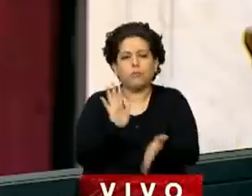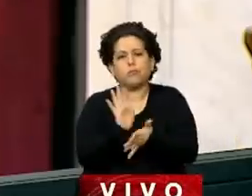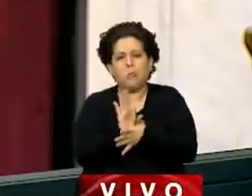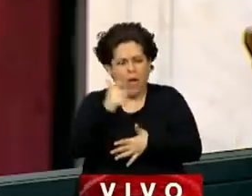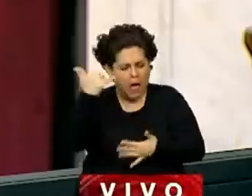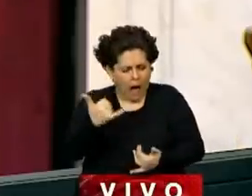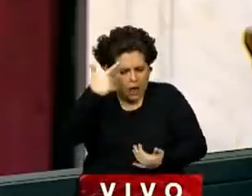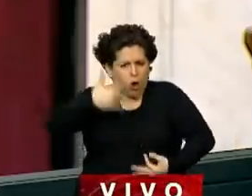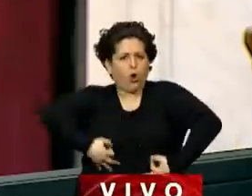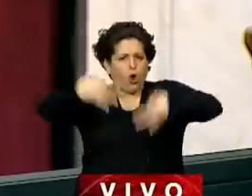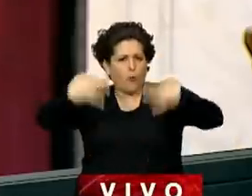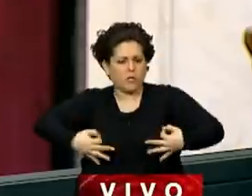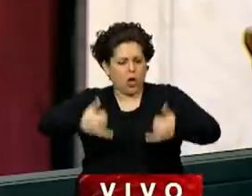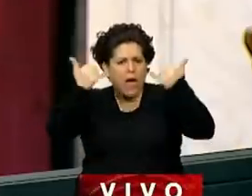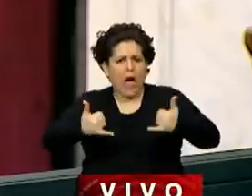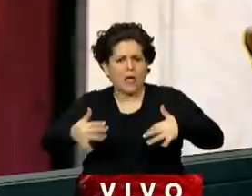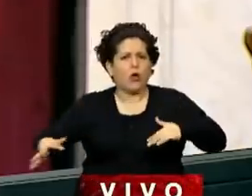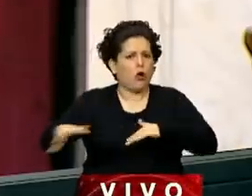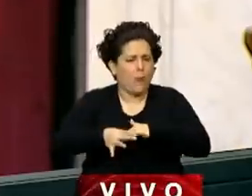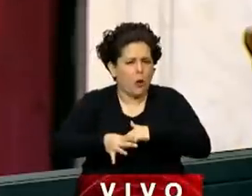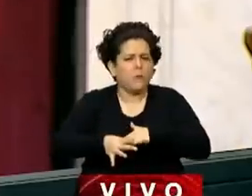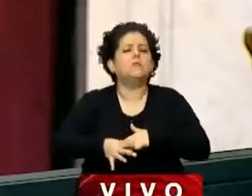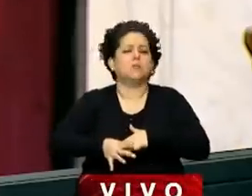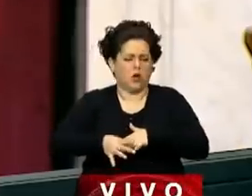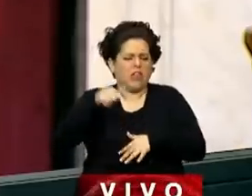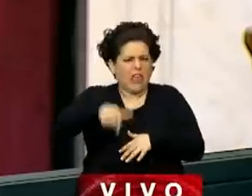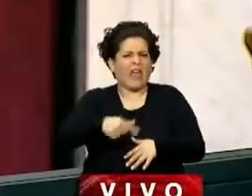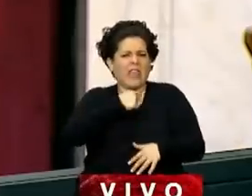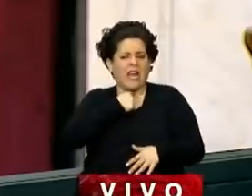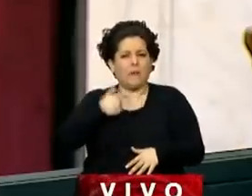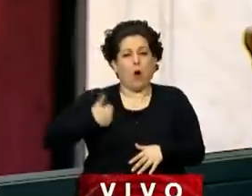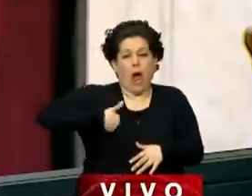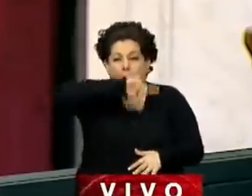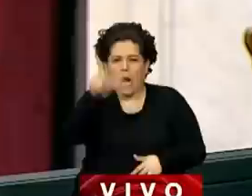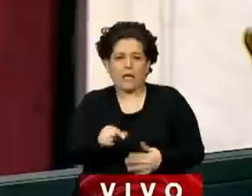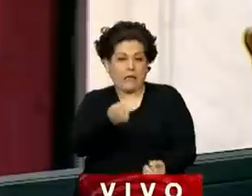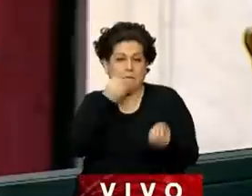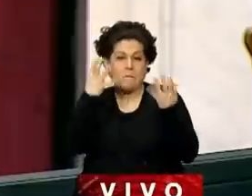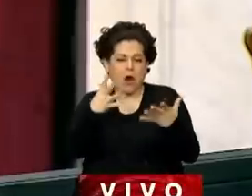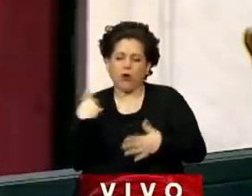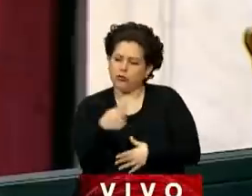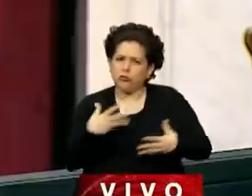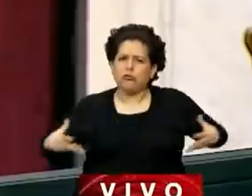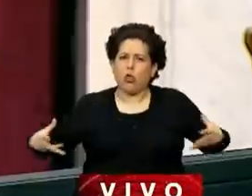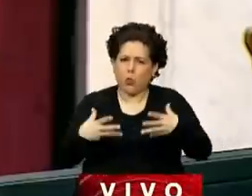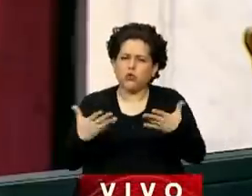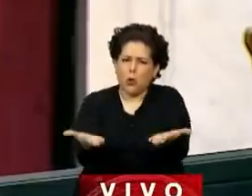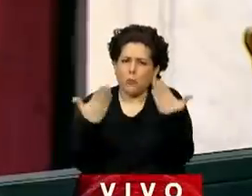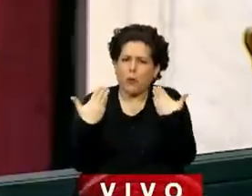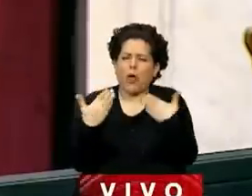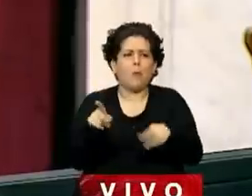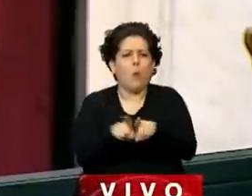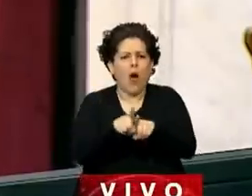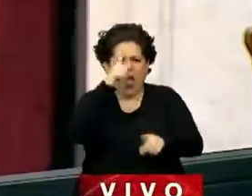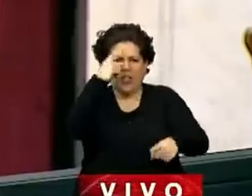la convicción y el compromiso de que este sea un país un poquito mejor, podamos, más allá de nuestras